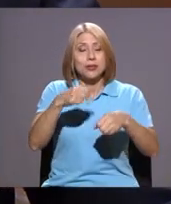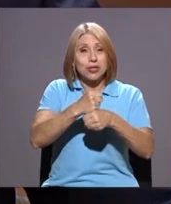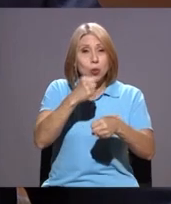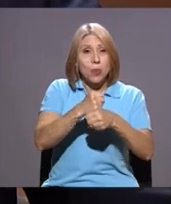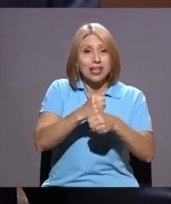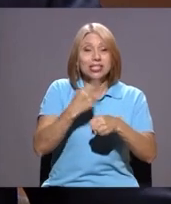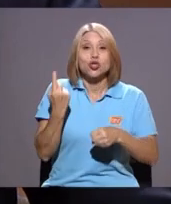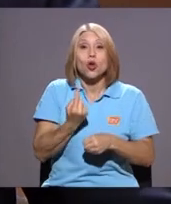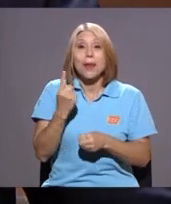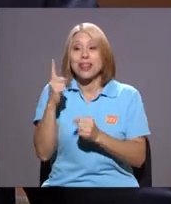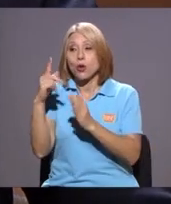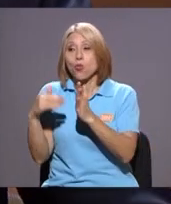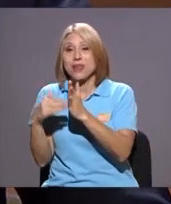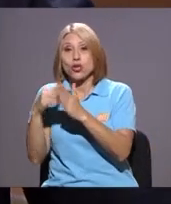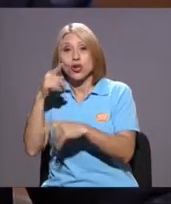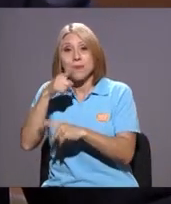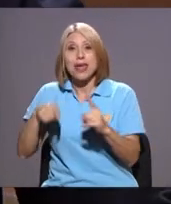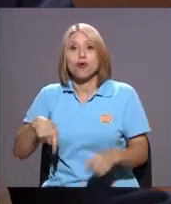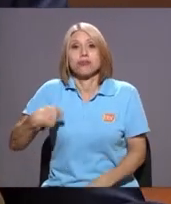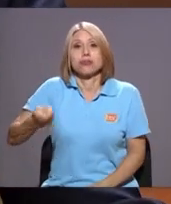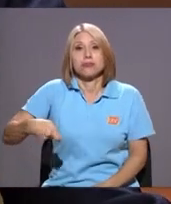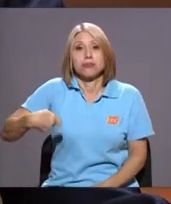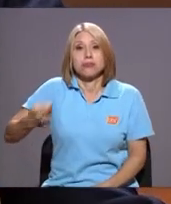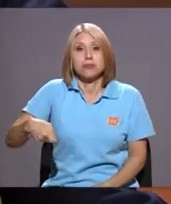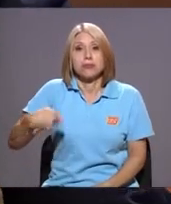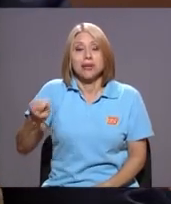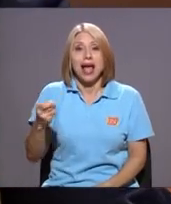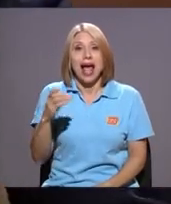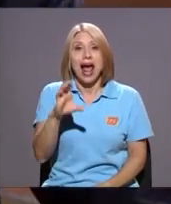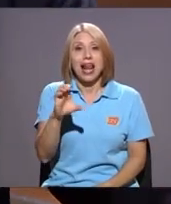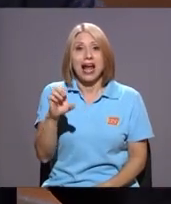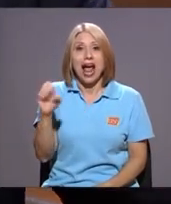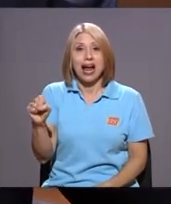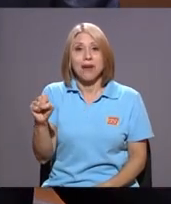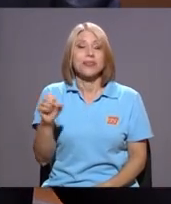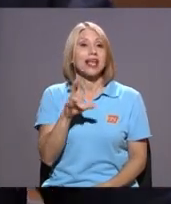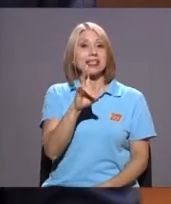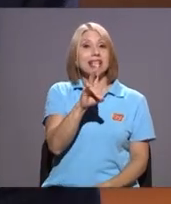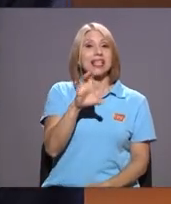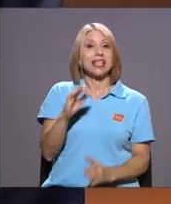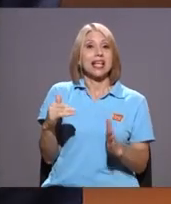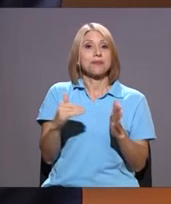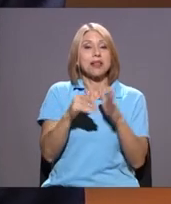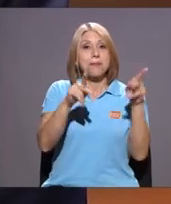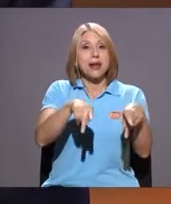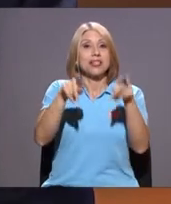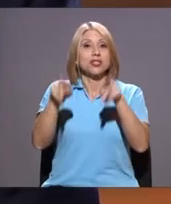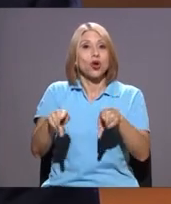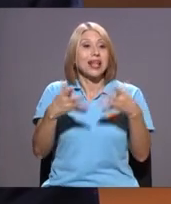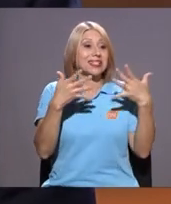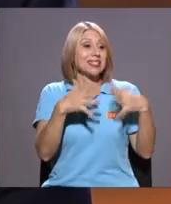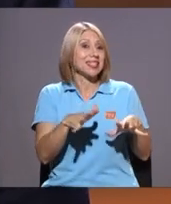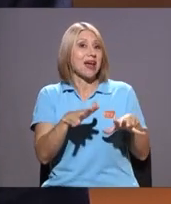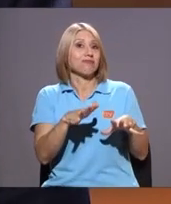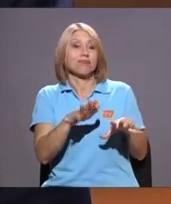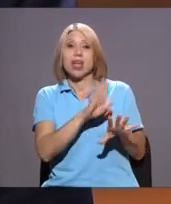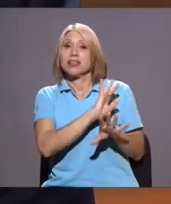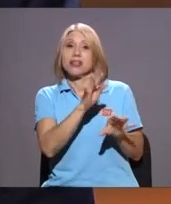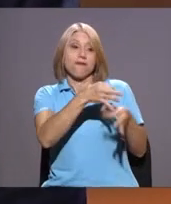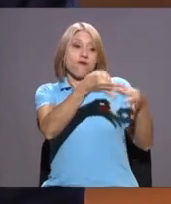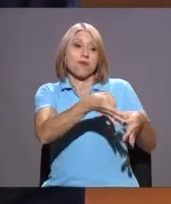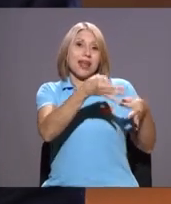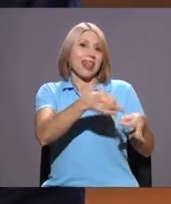cotiza la caja hay 700 mil personas que han decidido salirse de la formalidad porque no pagan impuestos